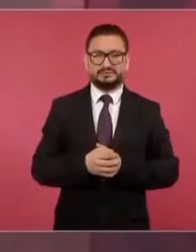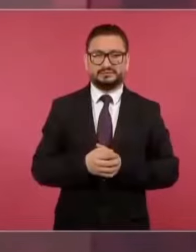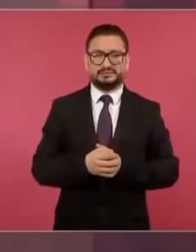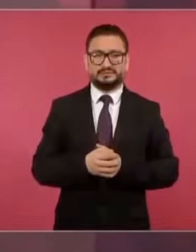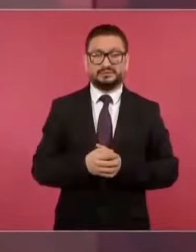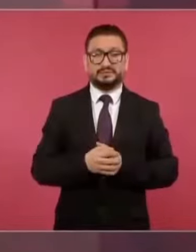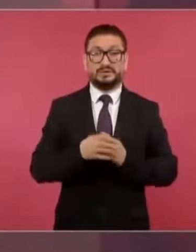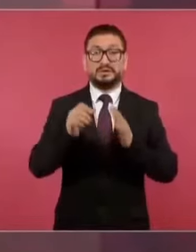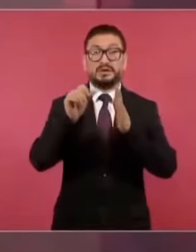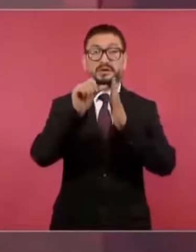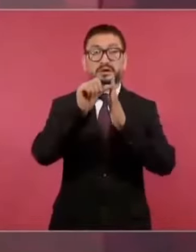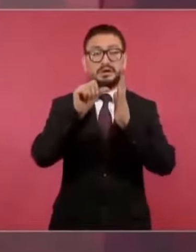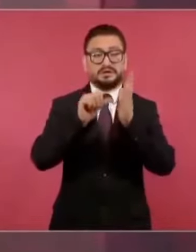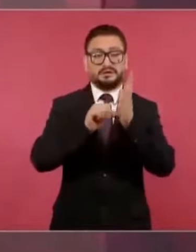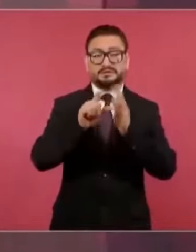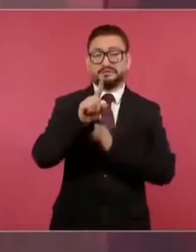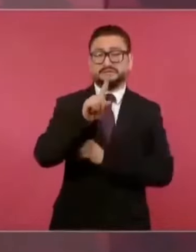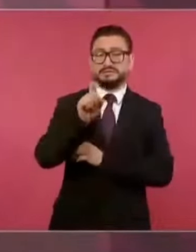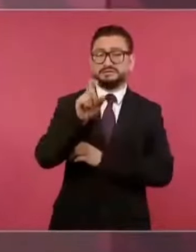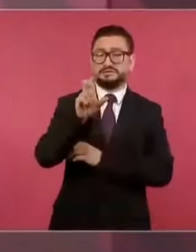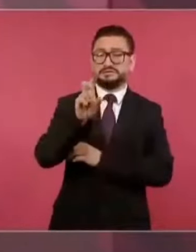En el artículo